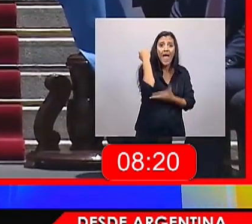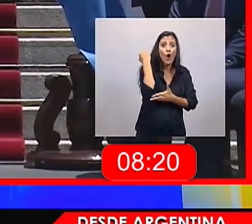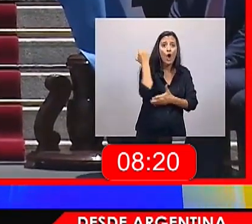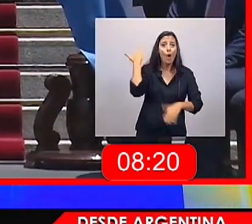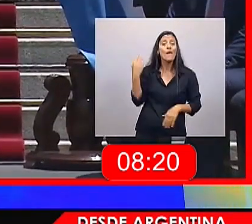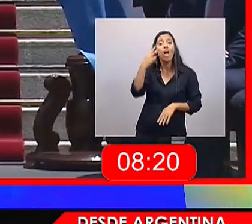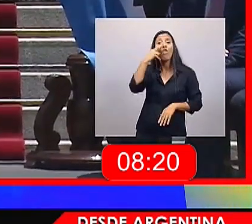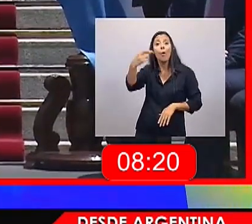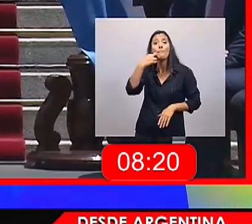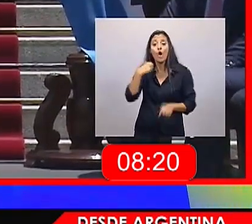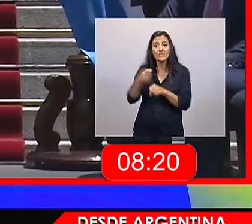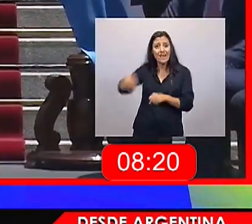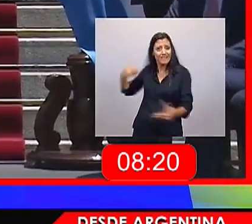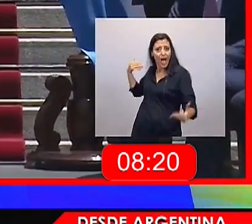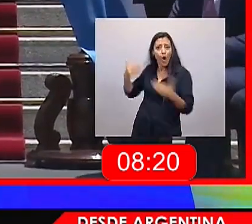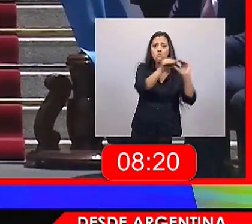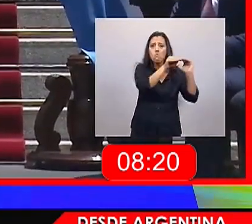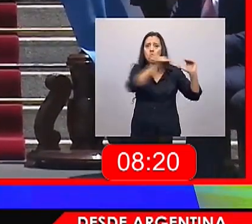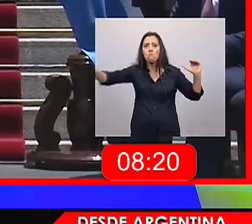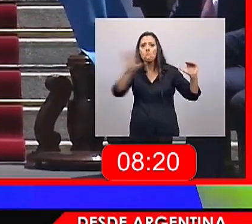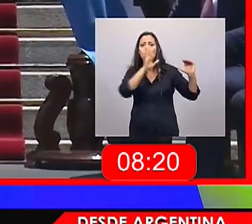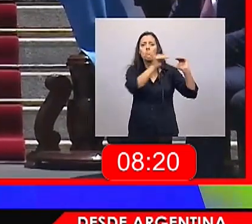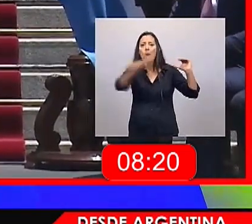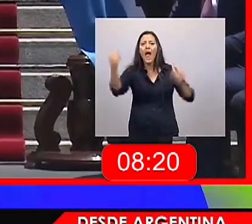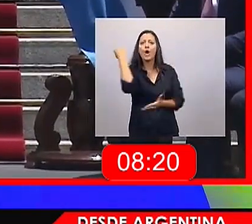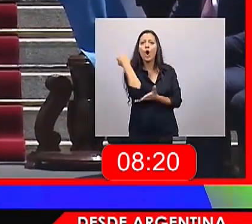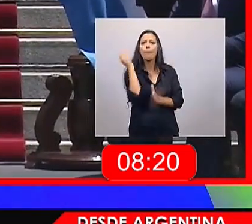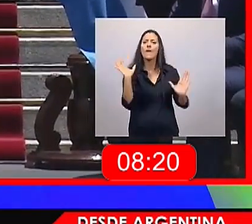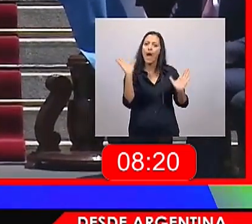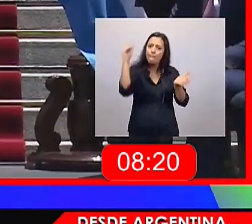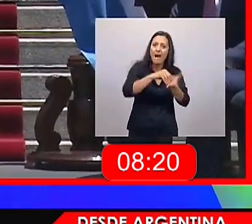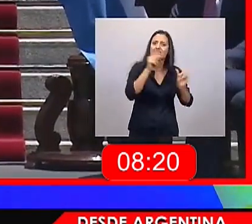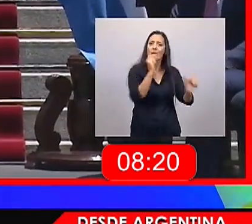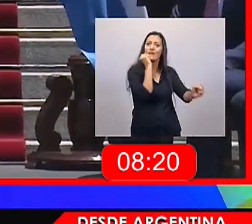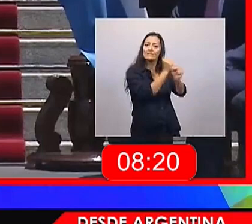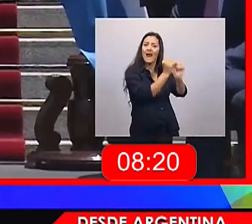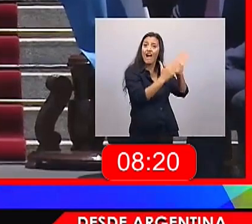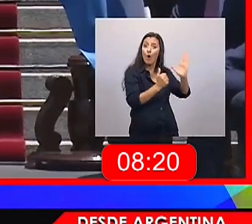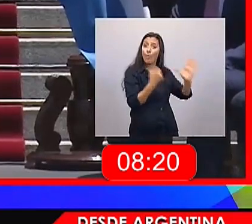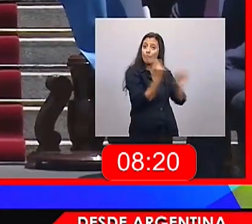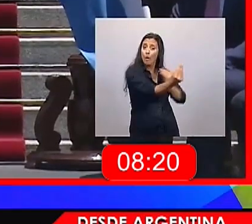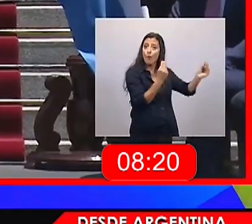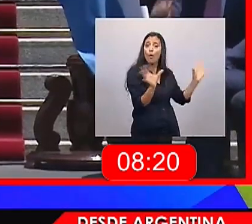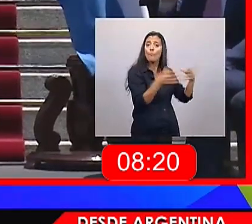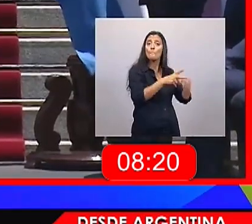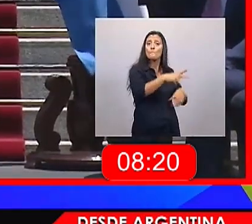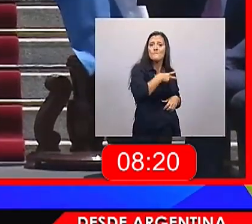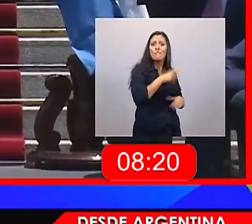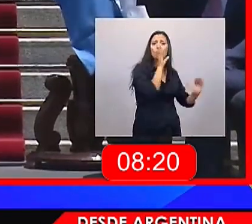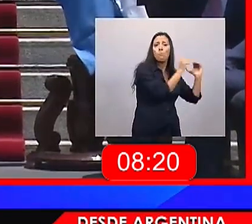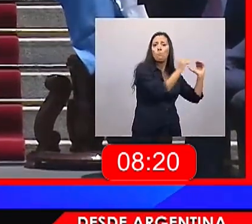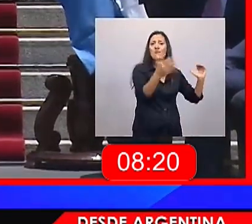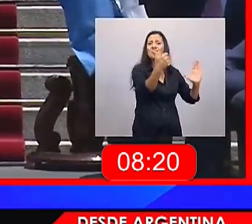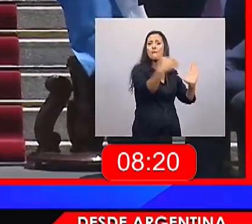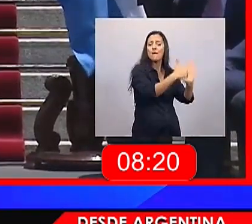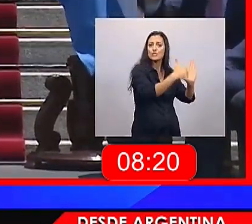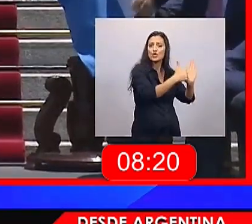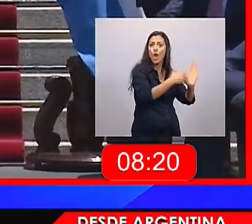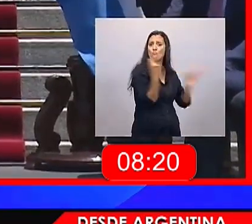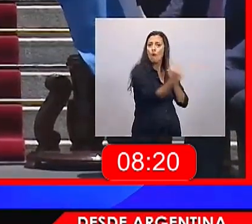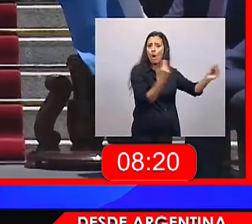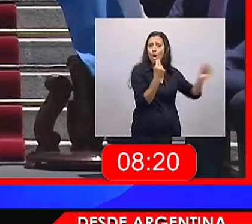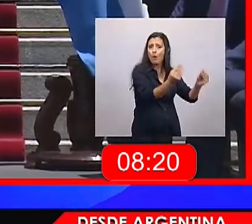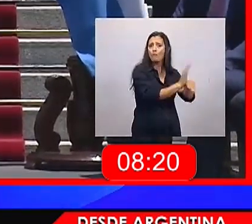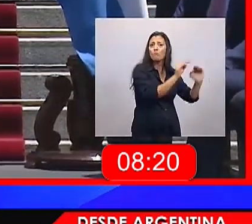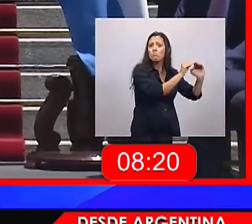uh-huh. conocida. Se ganó un espacio. Esto de la noche a la mañana. Por lo tanto, digamos que ella esté siempre y cuando, digamos, cumpla